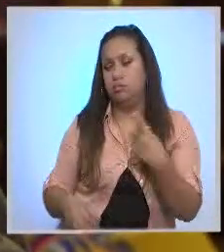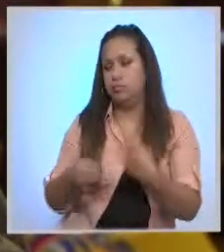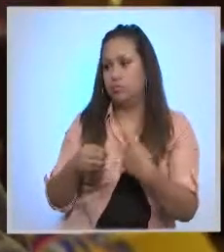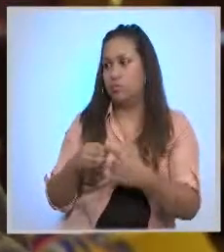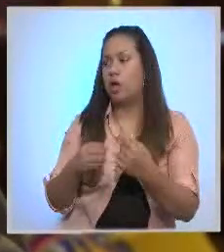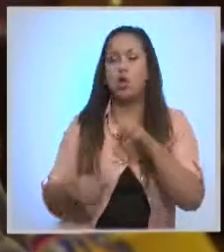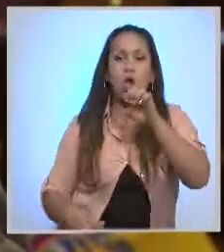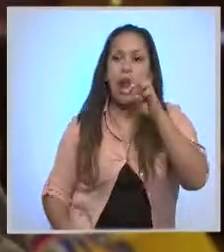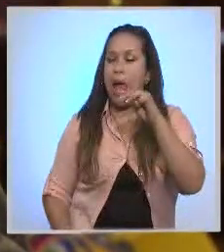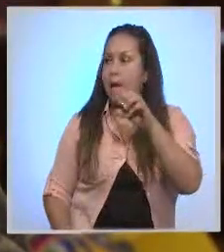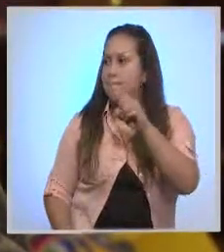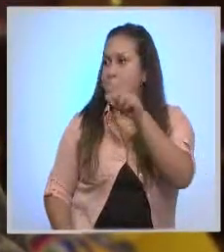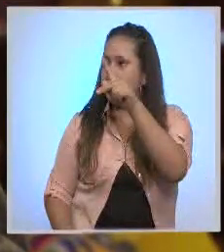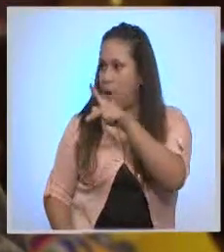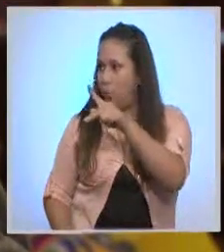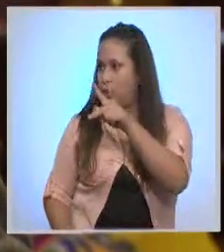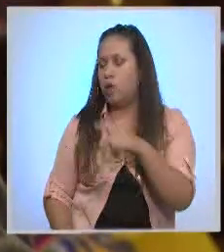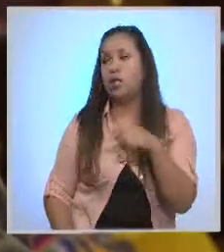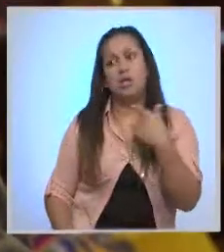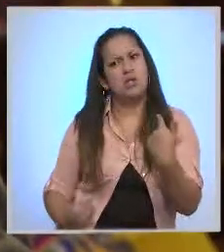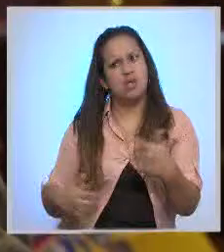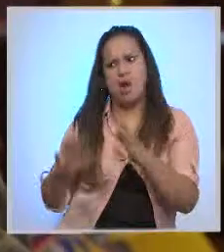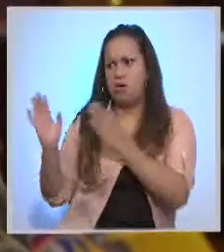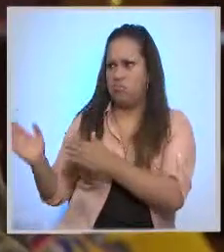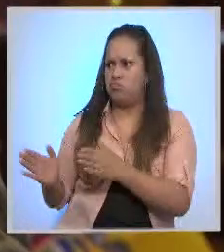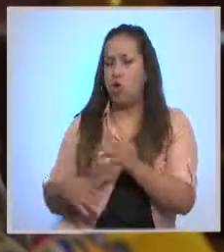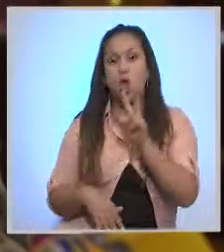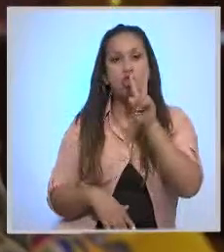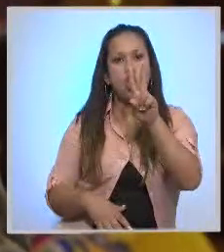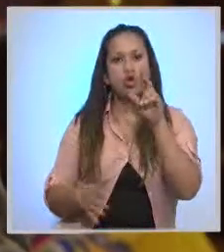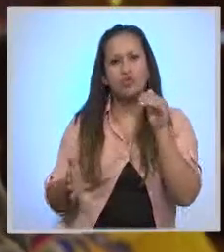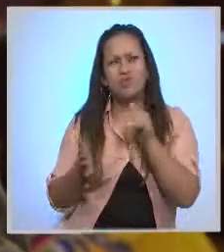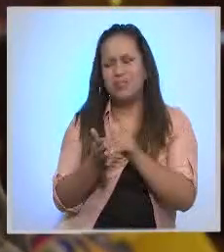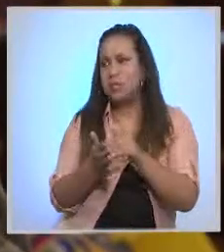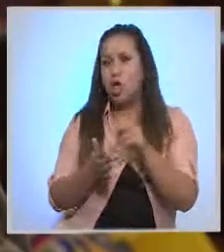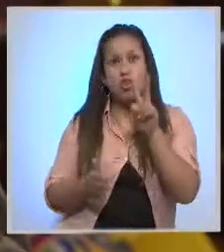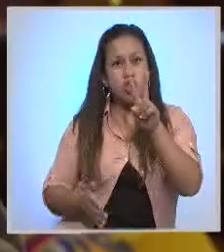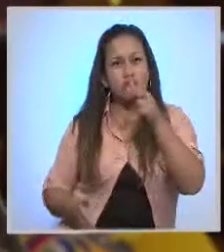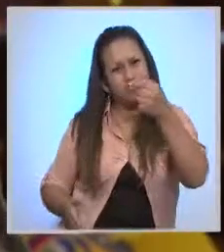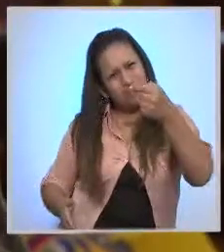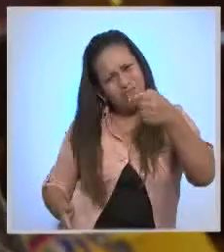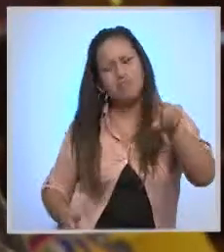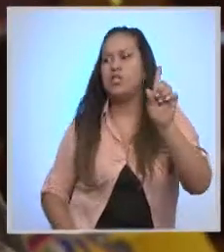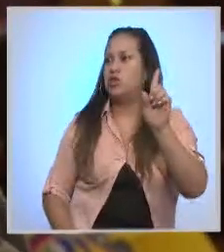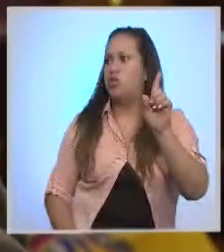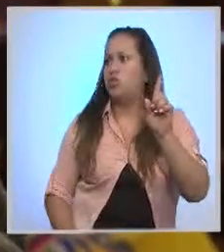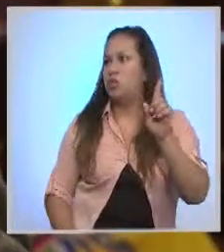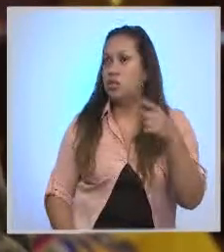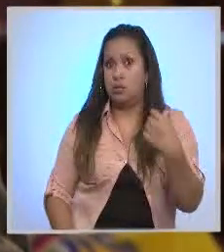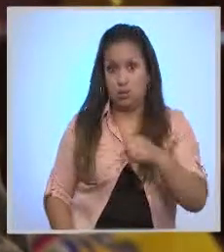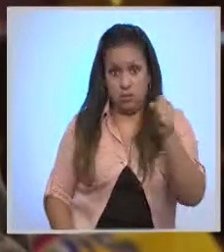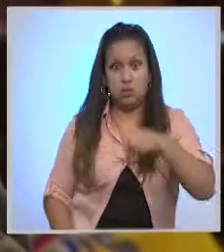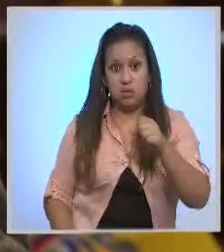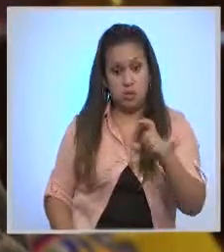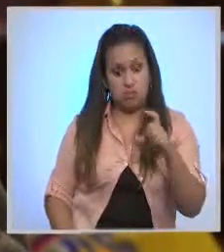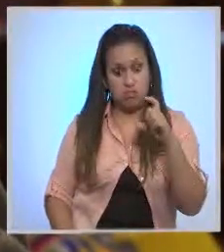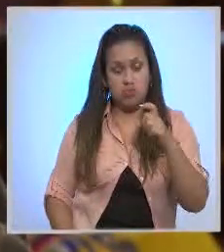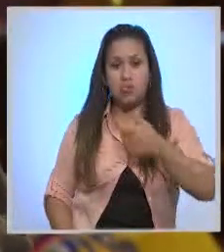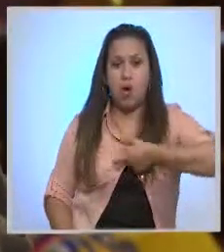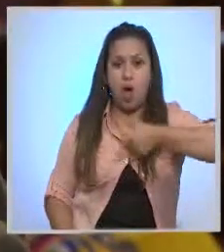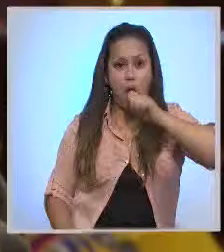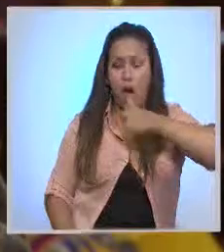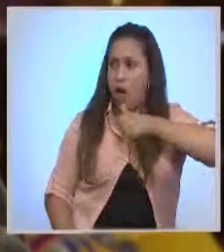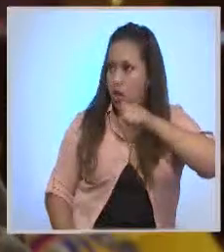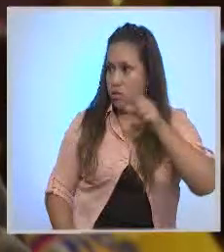22 millones de 820.000 descargas que decir vasos de 125 ml es para la hidratación porque es un tema delicadísimo